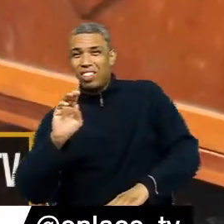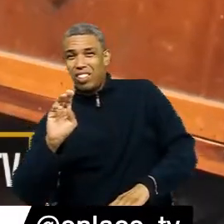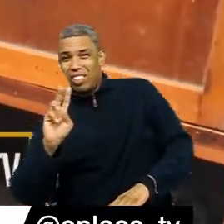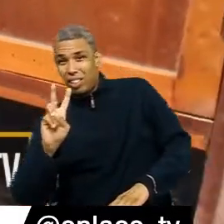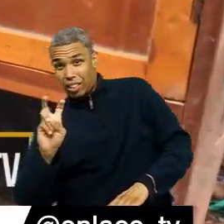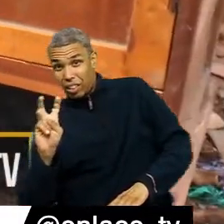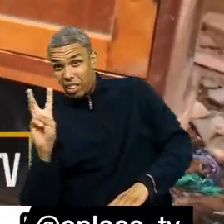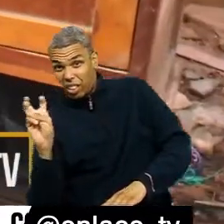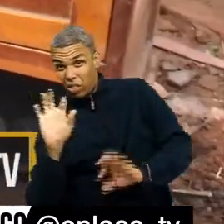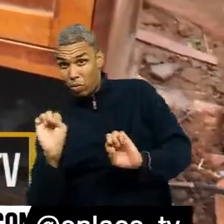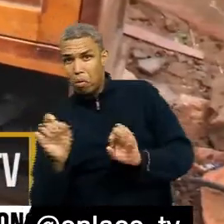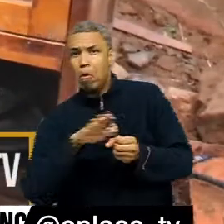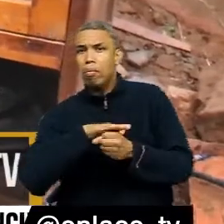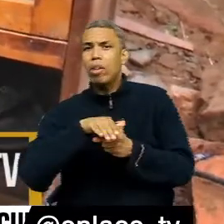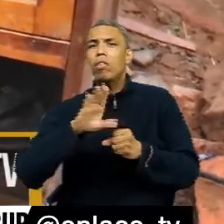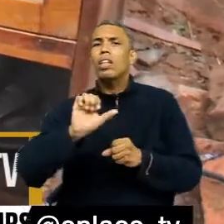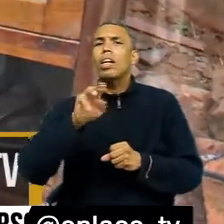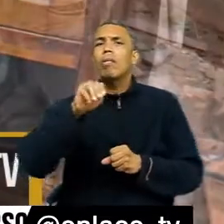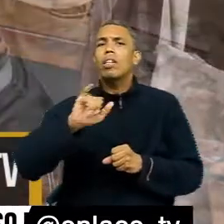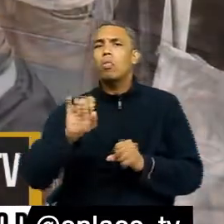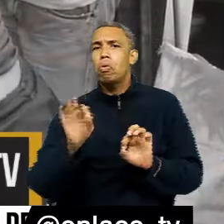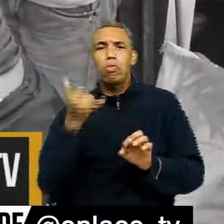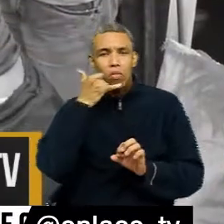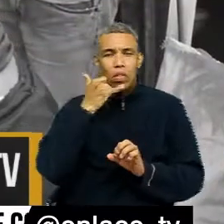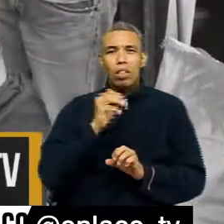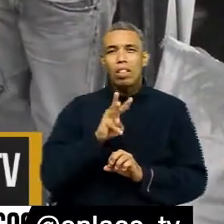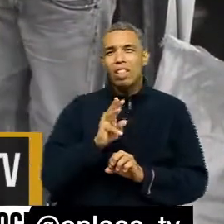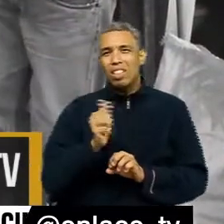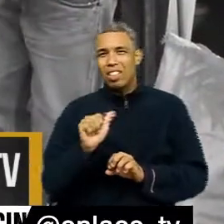Silvestre o comunicarse a los teléfonos